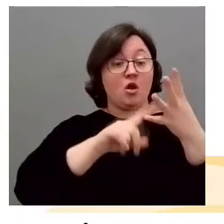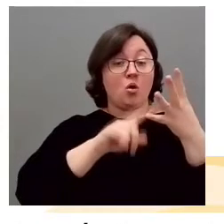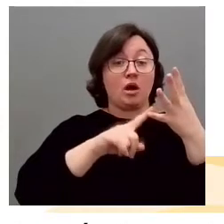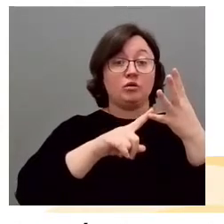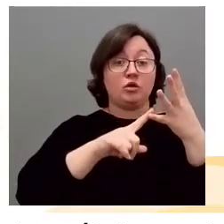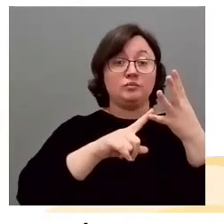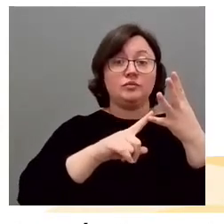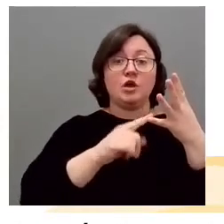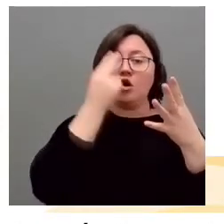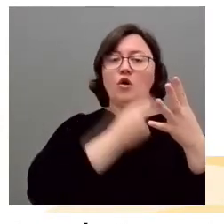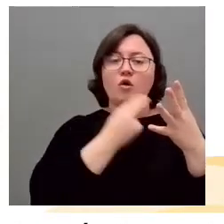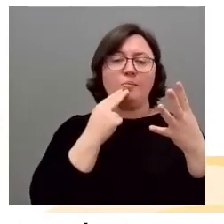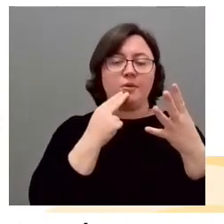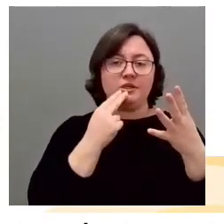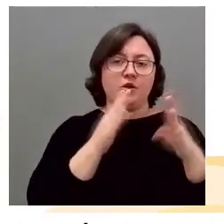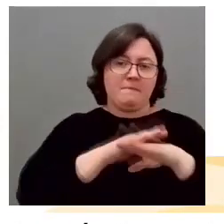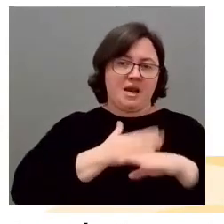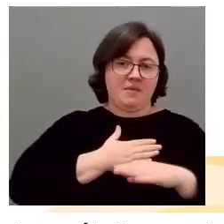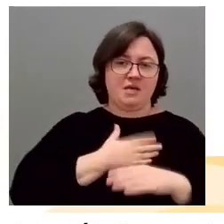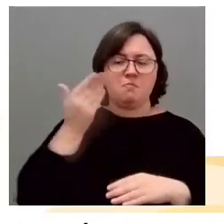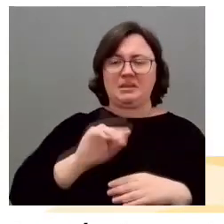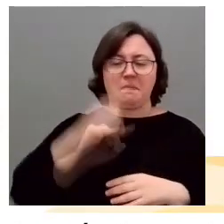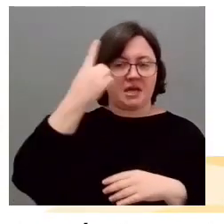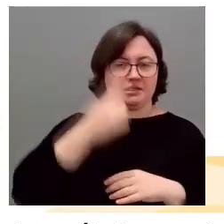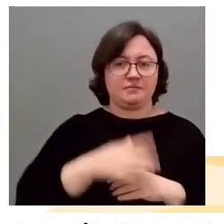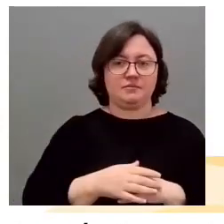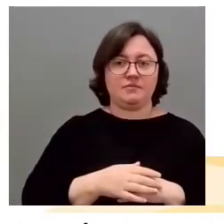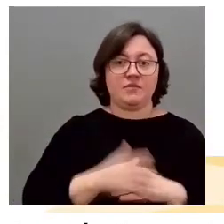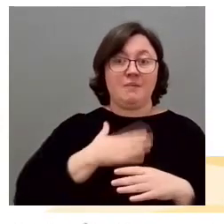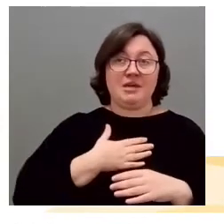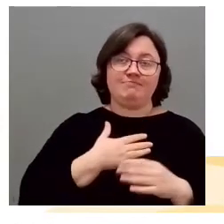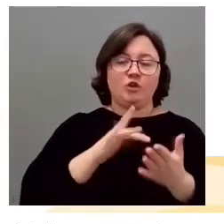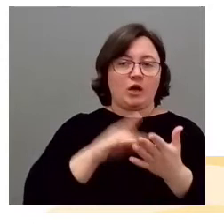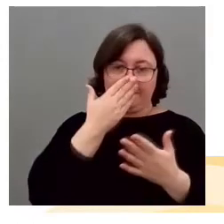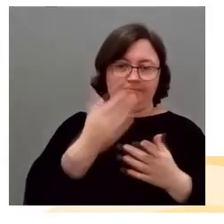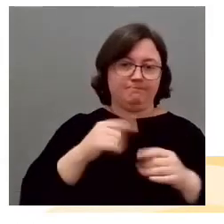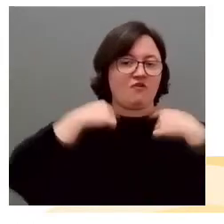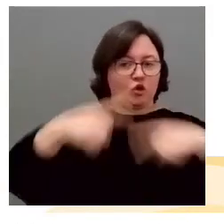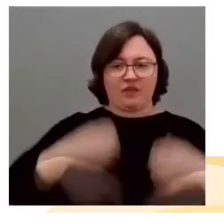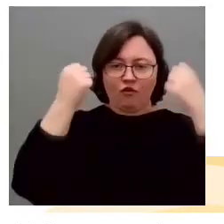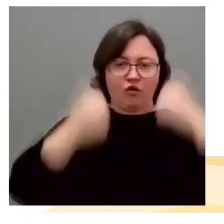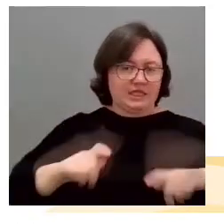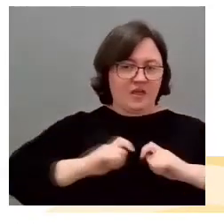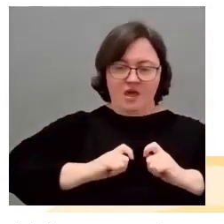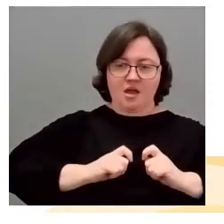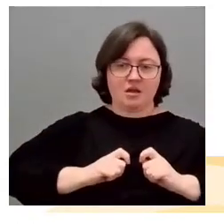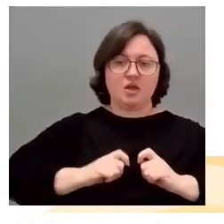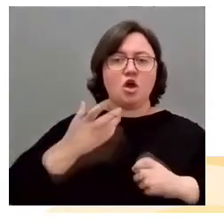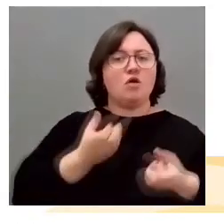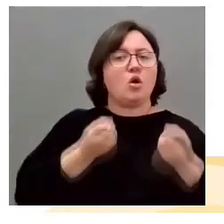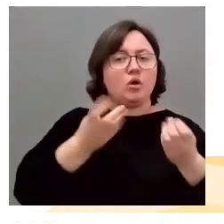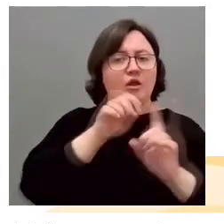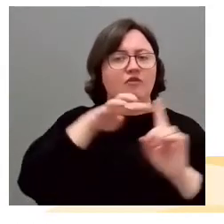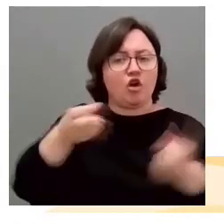es un compromiso que en cierta manera me genera bastante frustración, he de decirlo, y también lo he comentado en algún